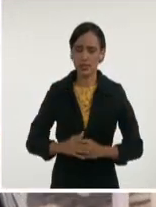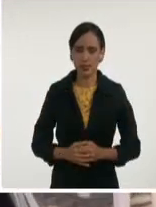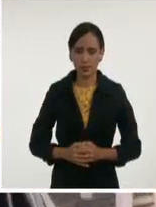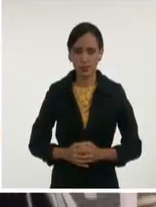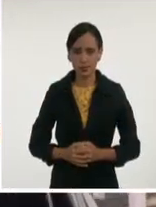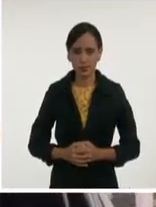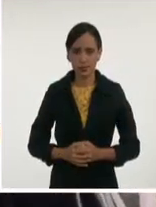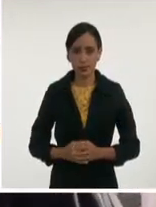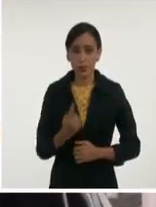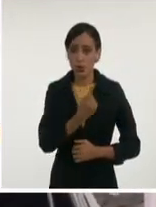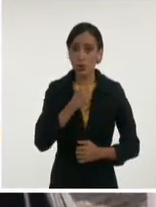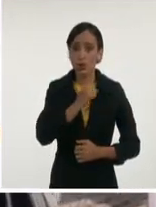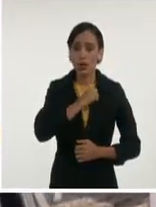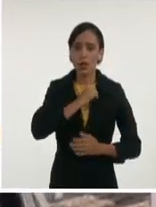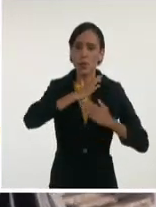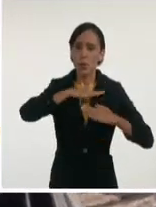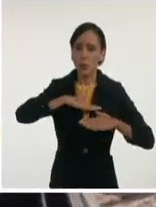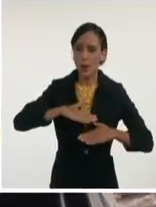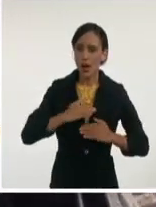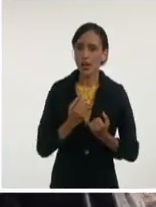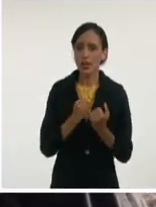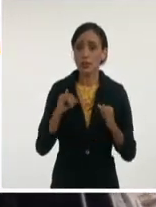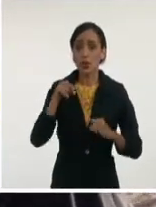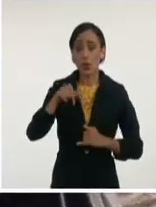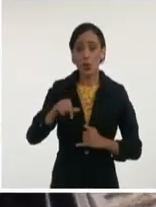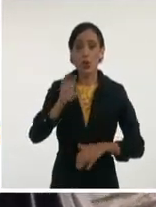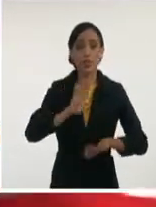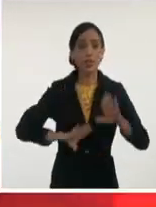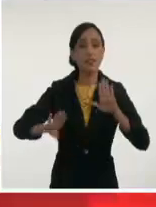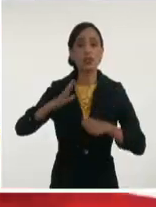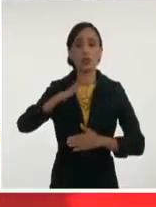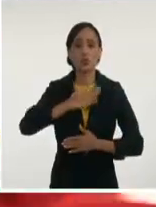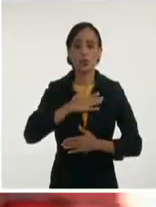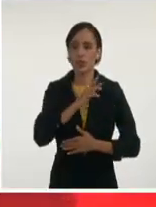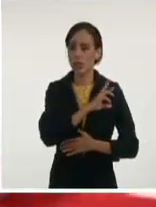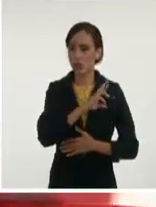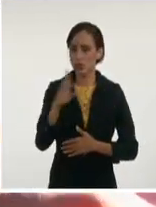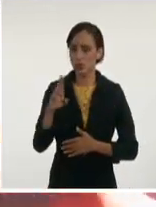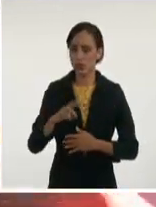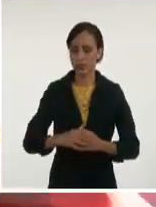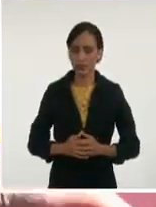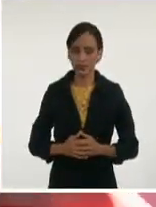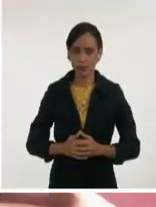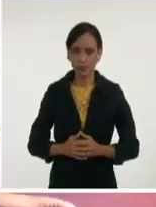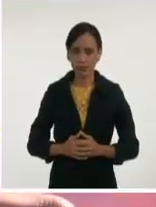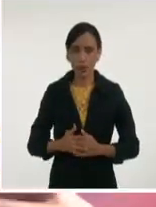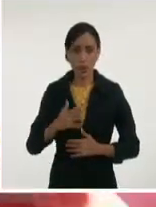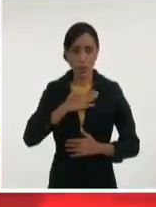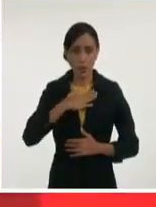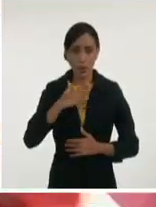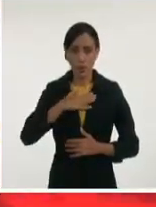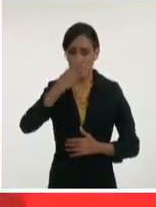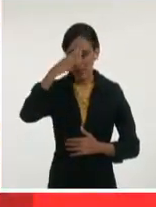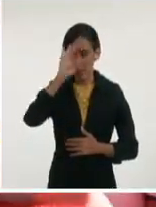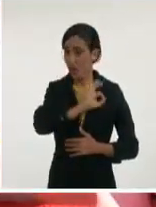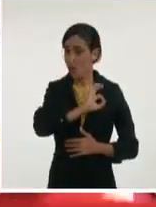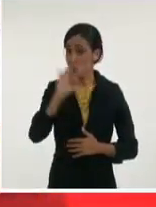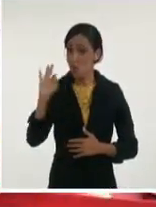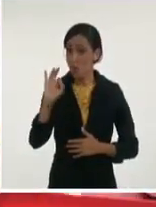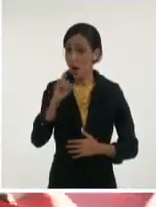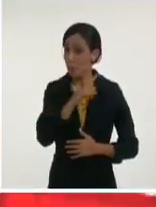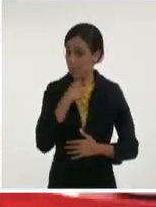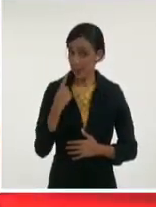mantenga la paz, la soberanía. Hoy estamos aquí defendiendo nuestra revolución. Reafirmar que nuestra patria jamás será vencida y que